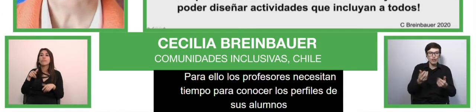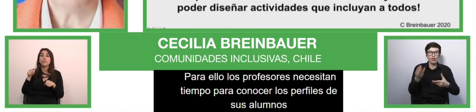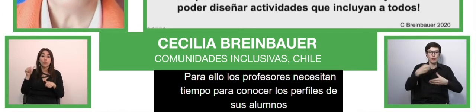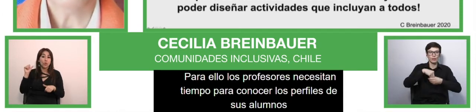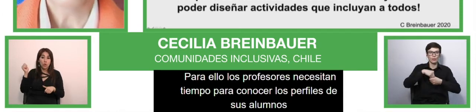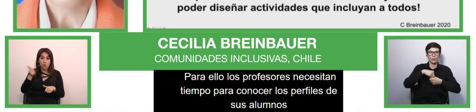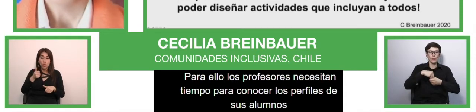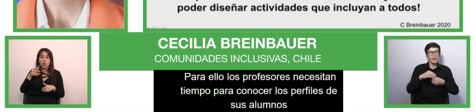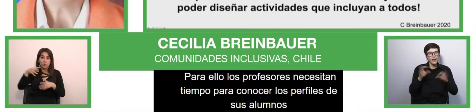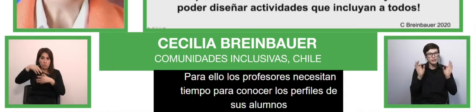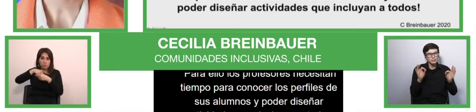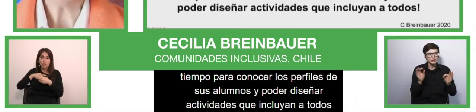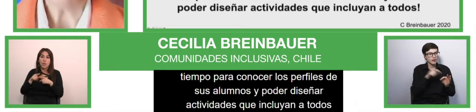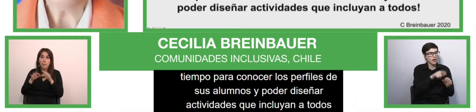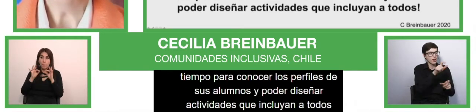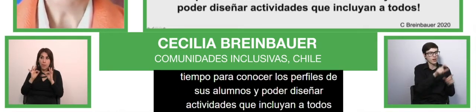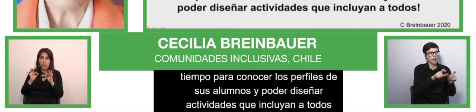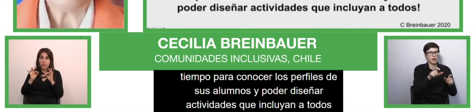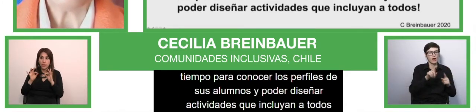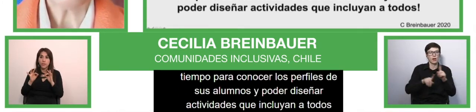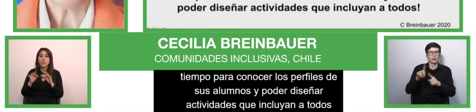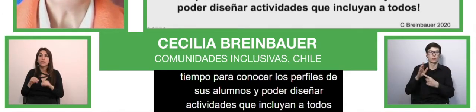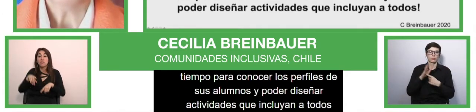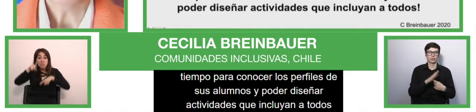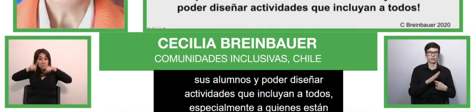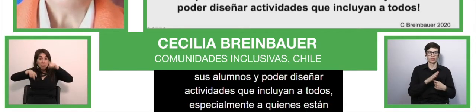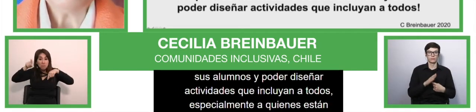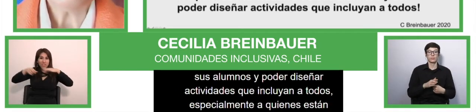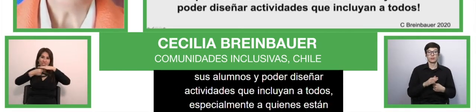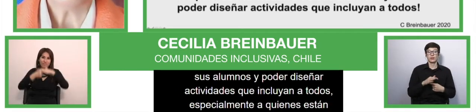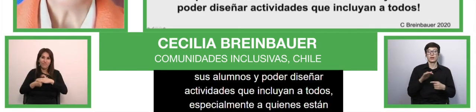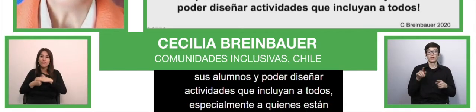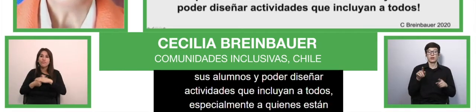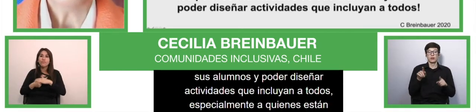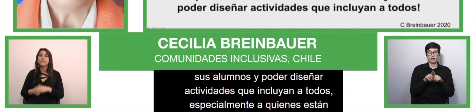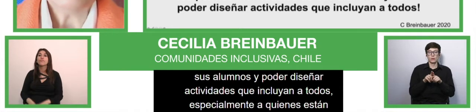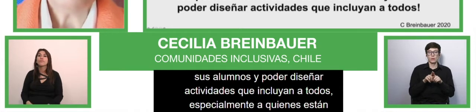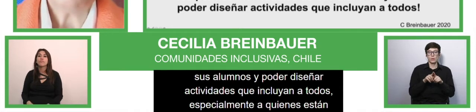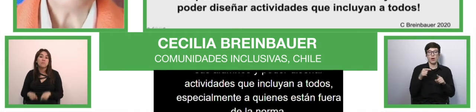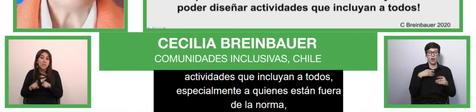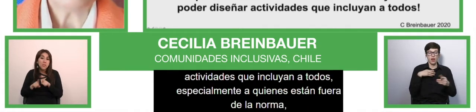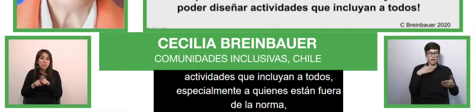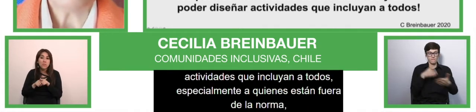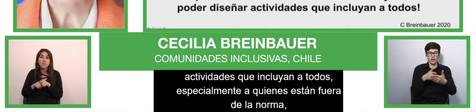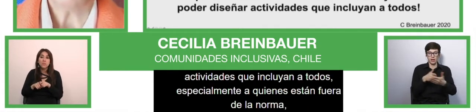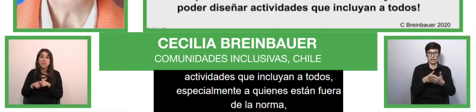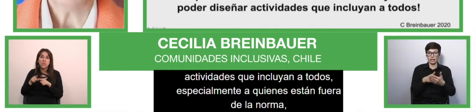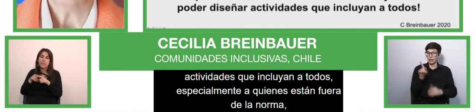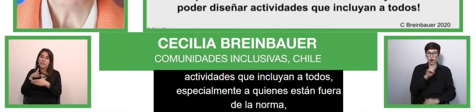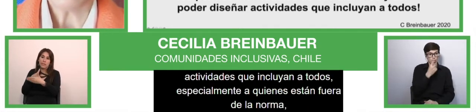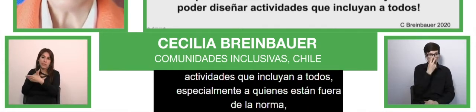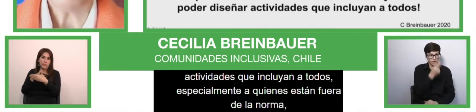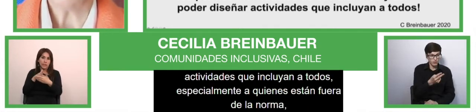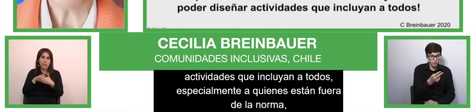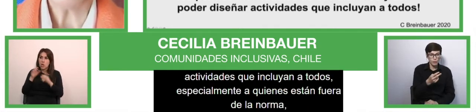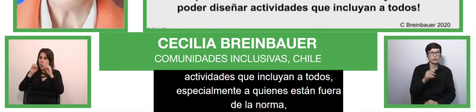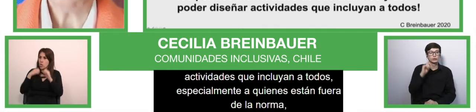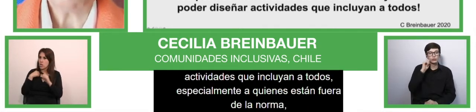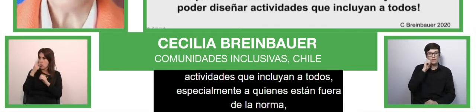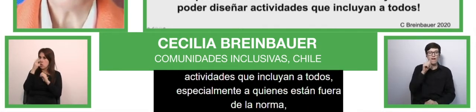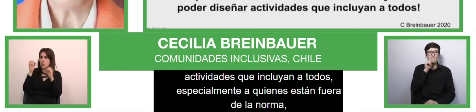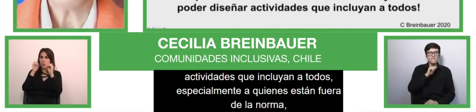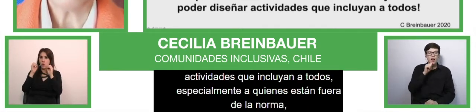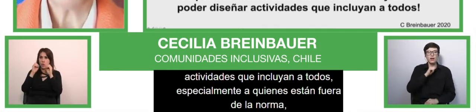norma una de las principales barreras invisible es la falta de tiempo para que los